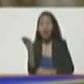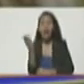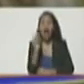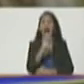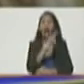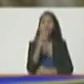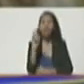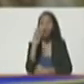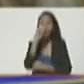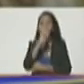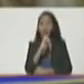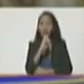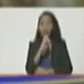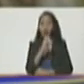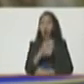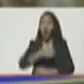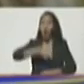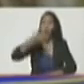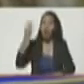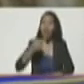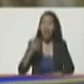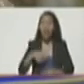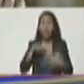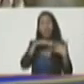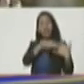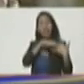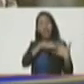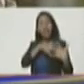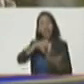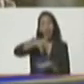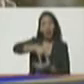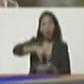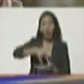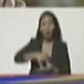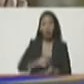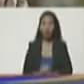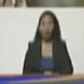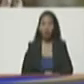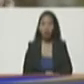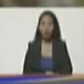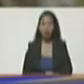200 años de la legendaria batalla de Carabobo.